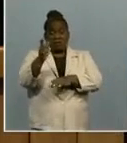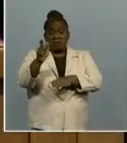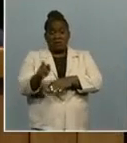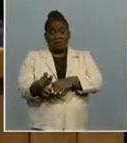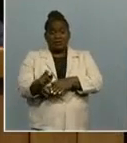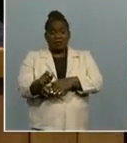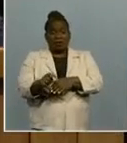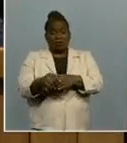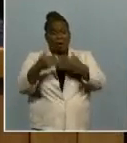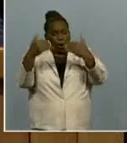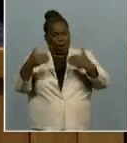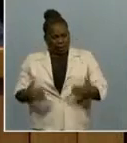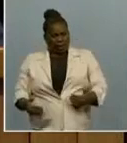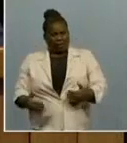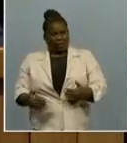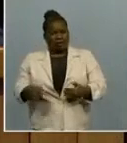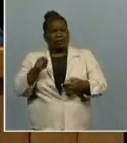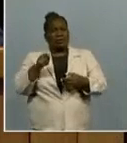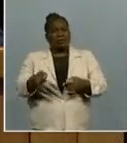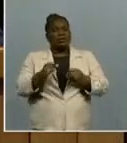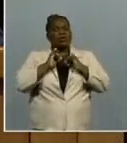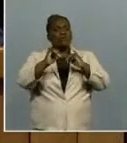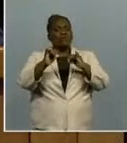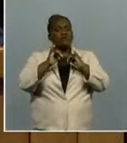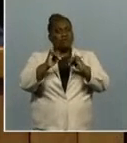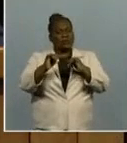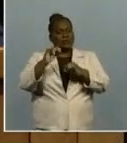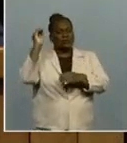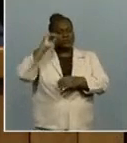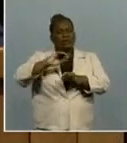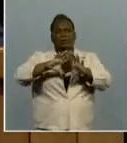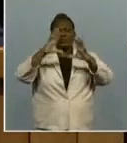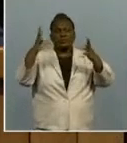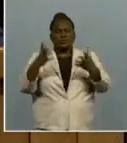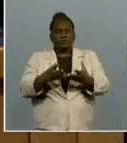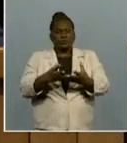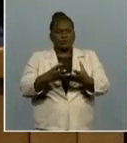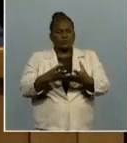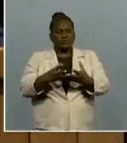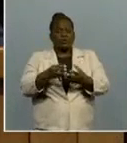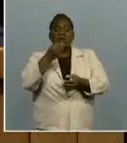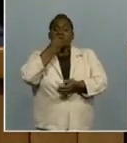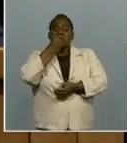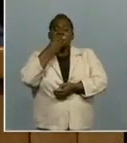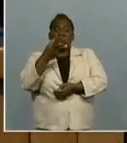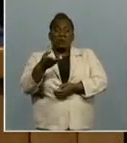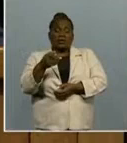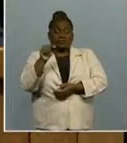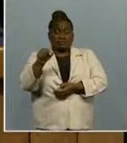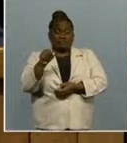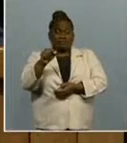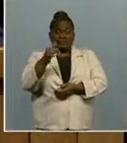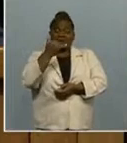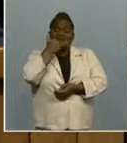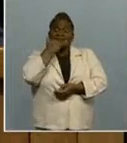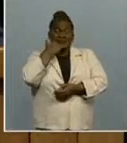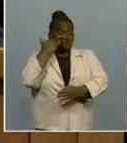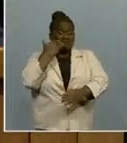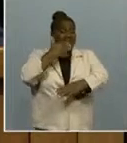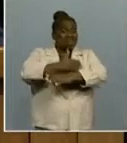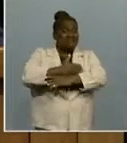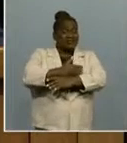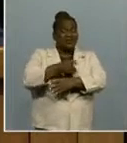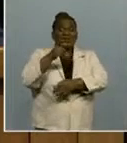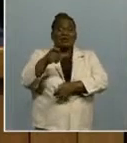con datos económicos que son de dominio público puede desconocer ese cerco constituye el principal obstáculo para el